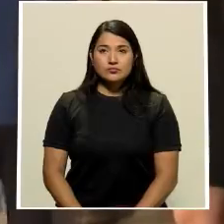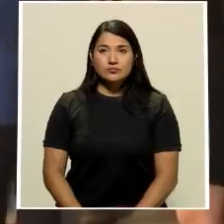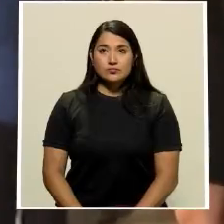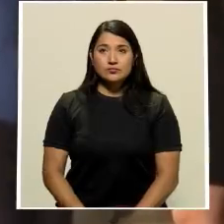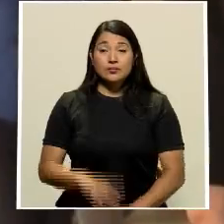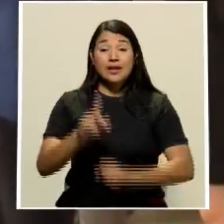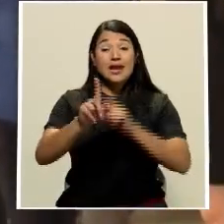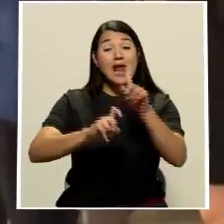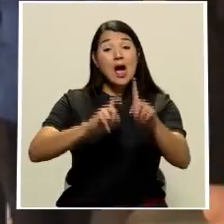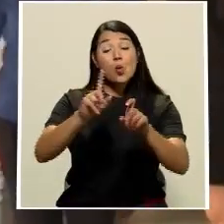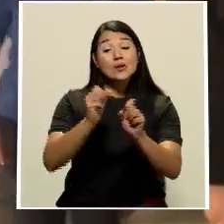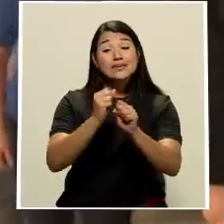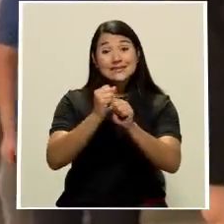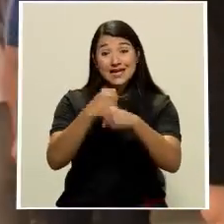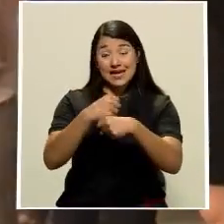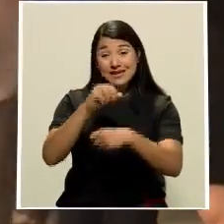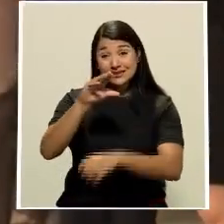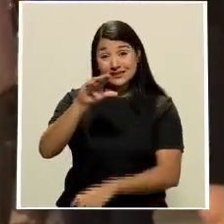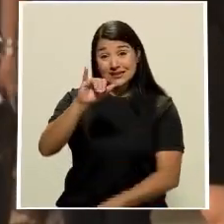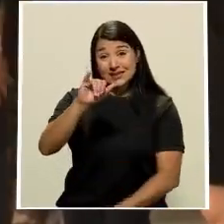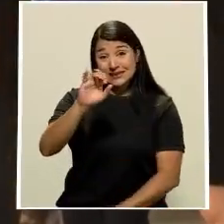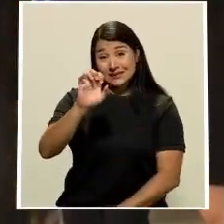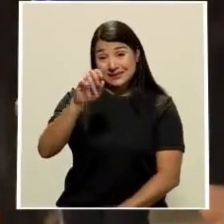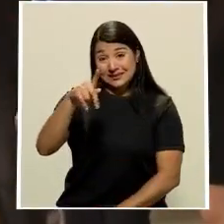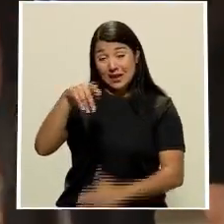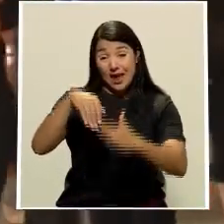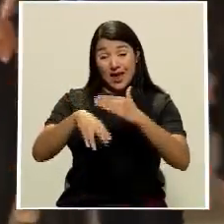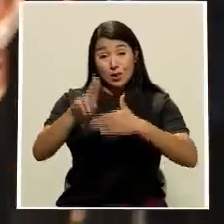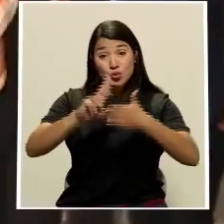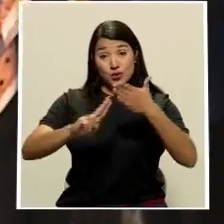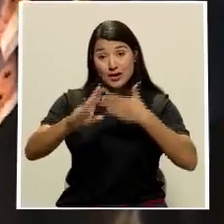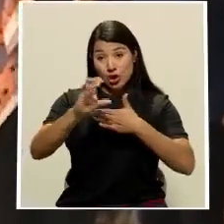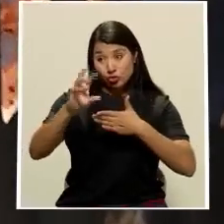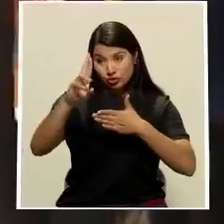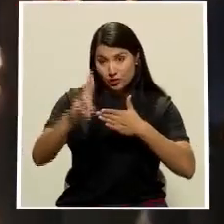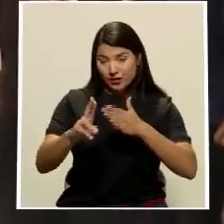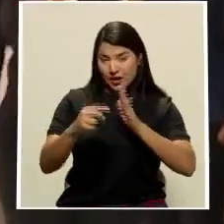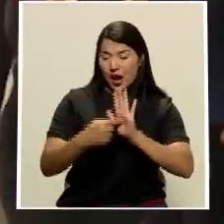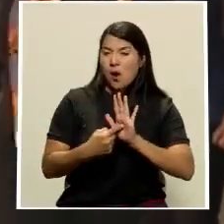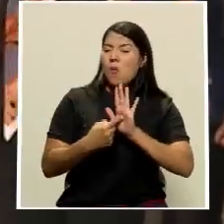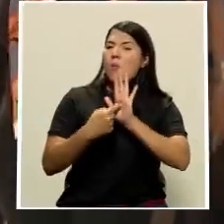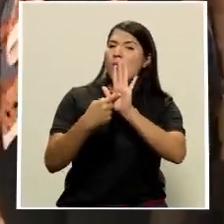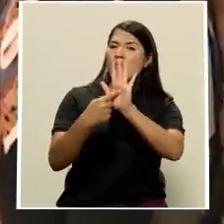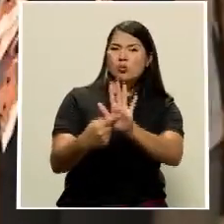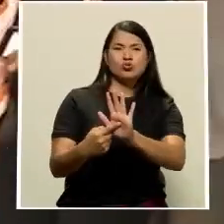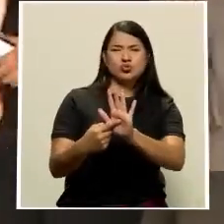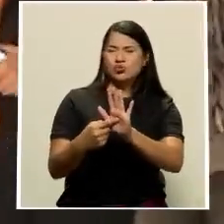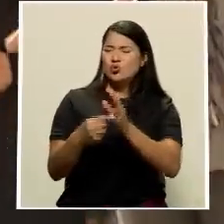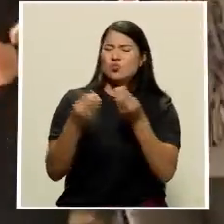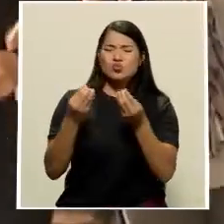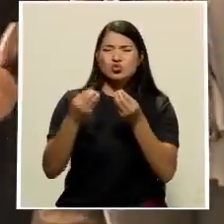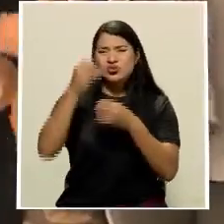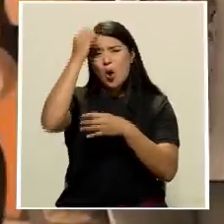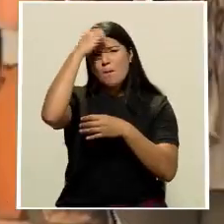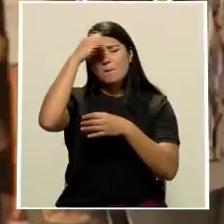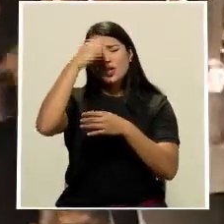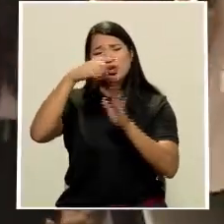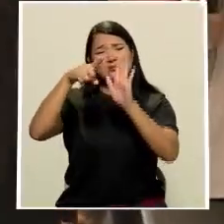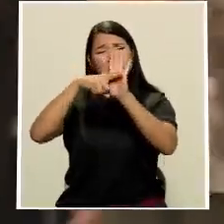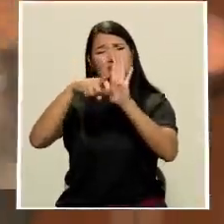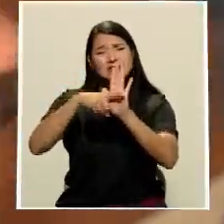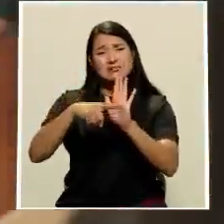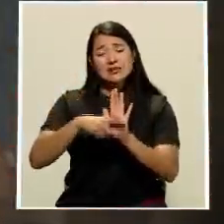La encuesta del CIEP de la Universidad de Costa Rica reflejó un aumento significativo en las valoraciones negativas de la gestión del presidente Carlos